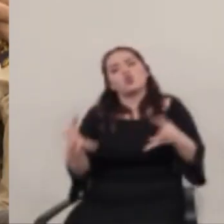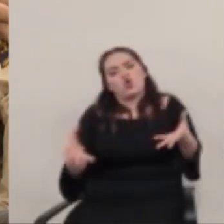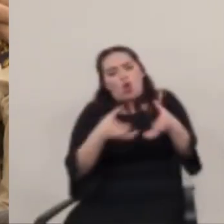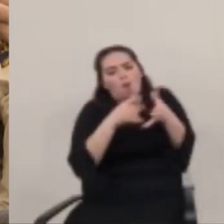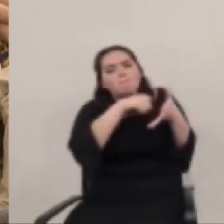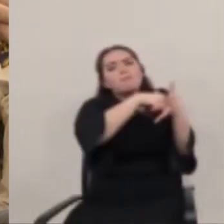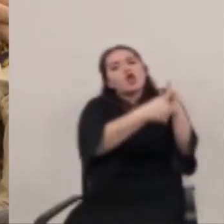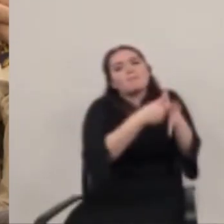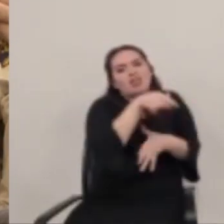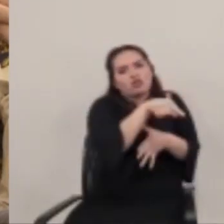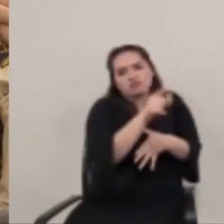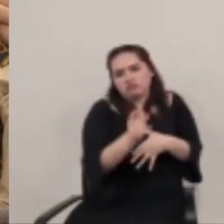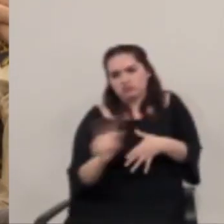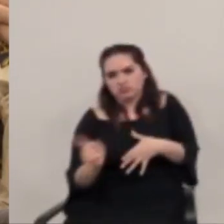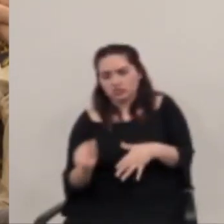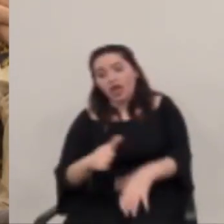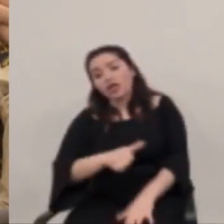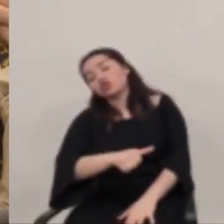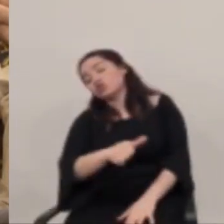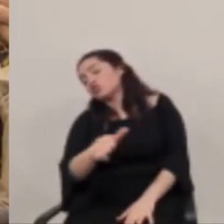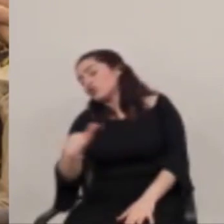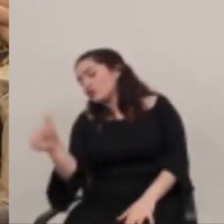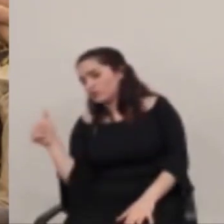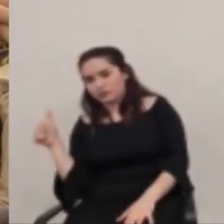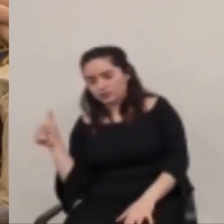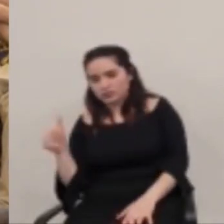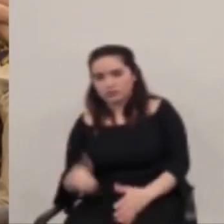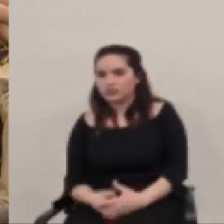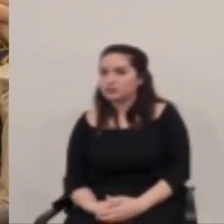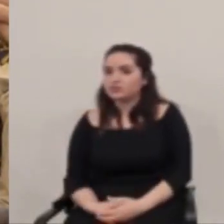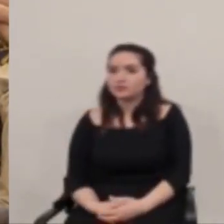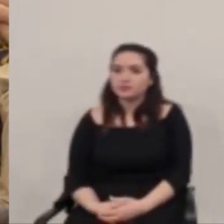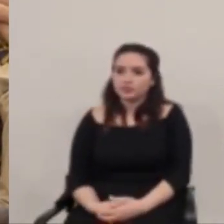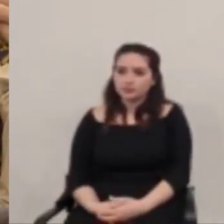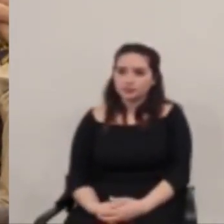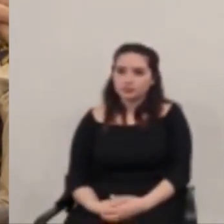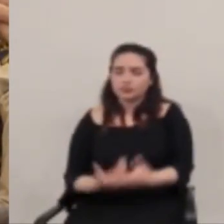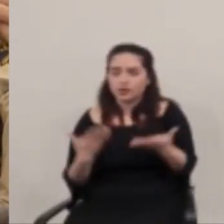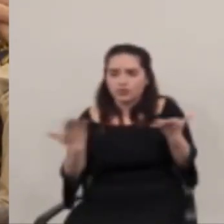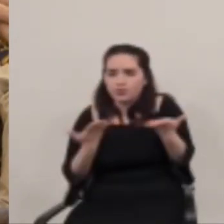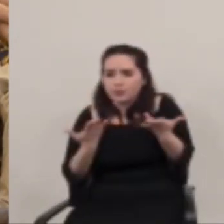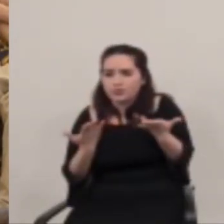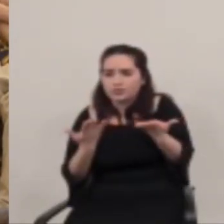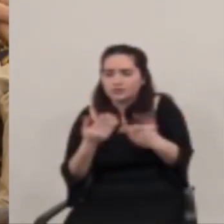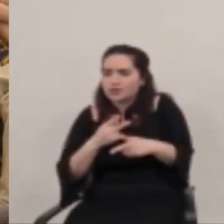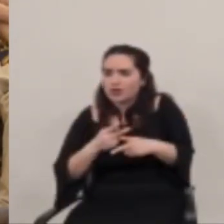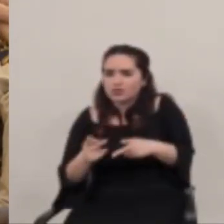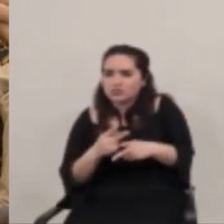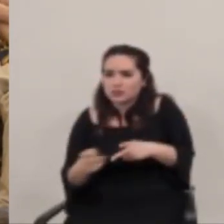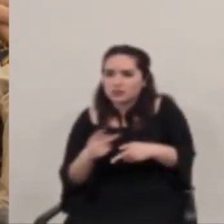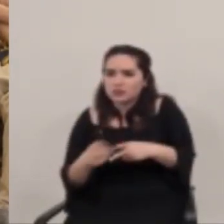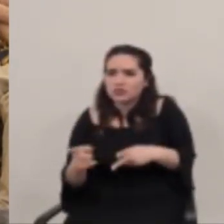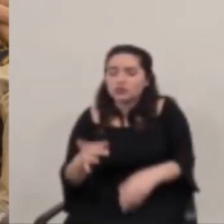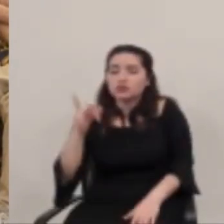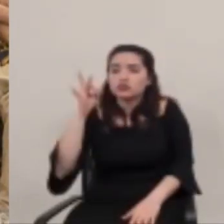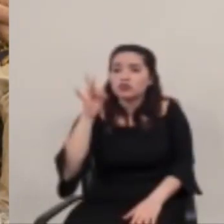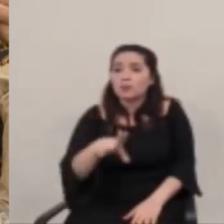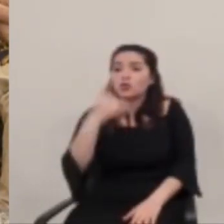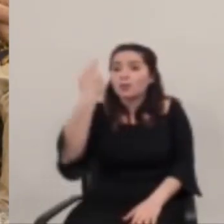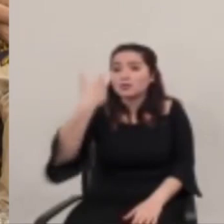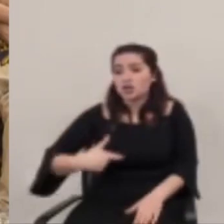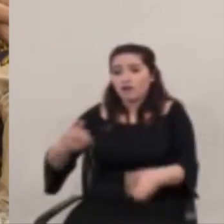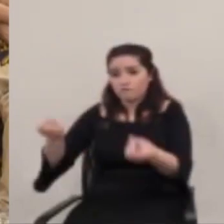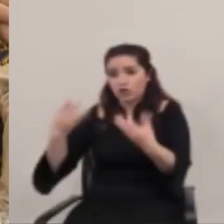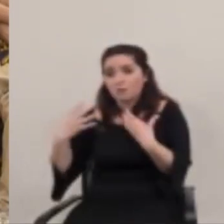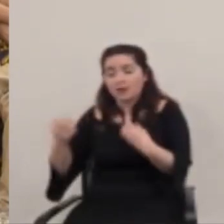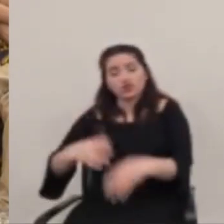como entiendo el sentido, norma. Pero, ¿cómo se hace para que en el fondo ya no sea solamente que él se logró formar, sino que